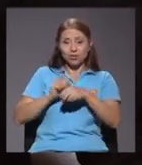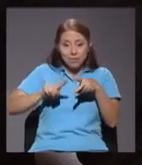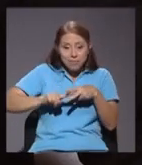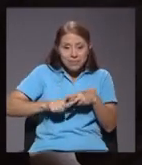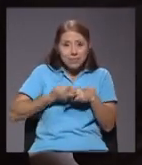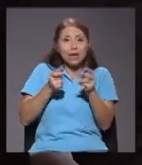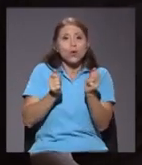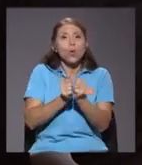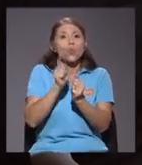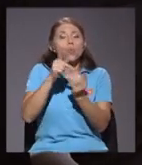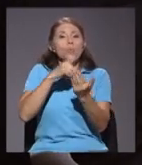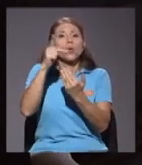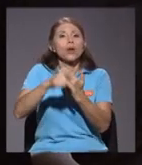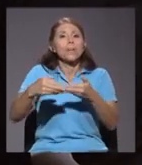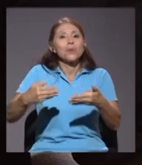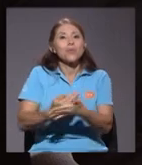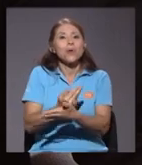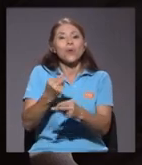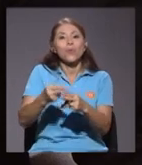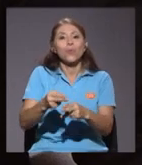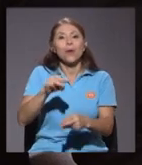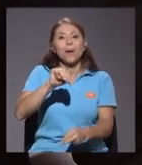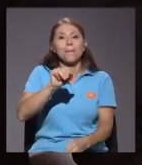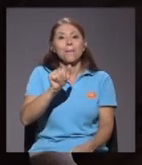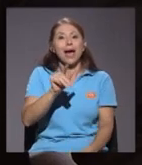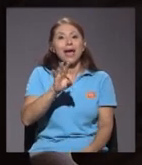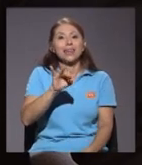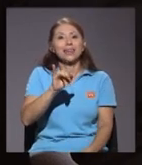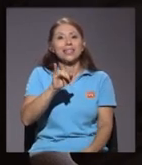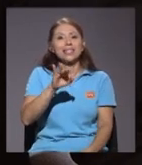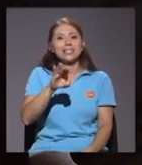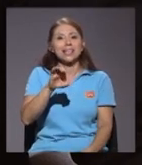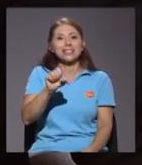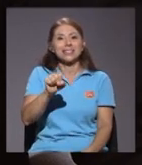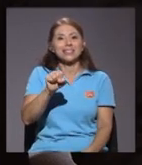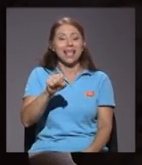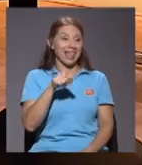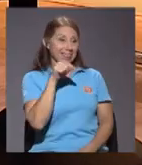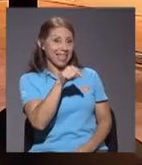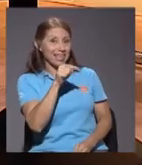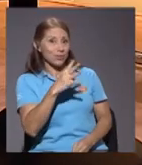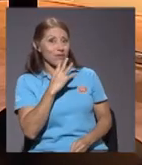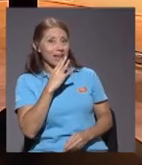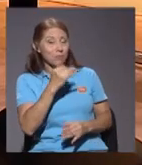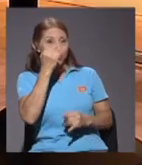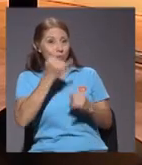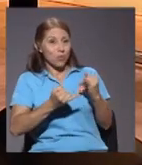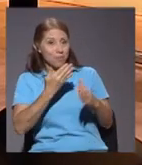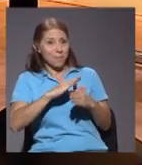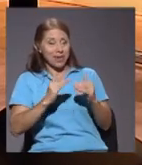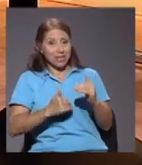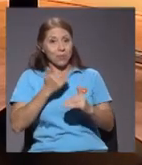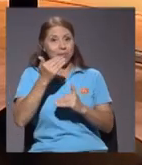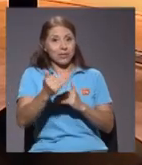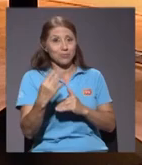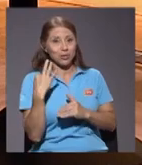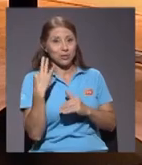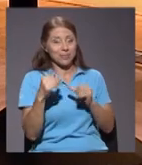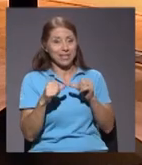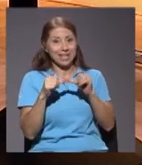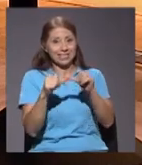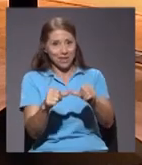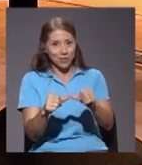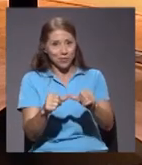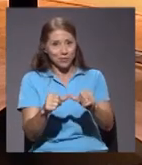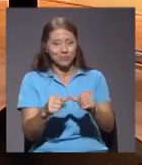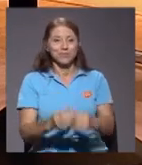matices de matices hablaremos en el último segmento una vez que el canal nos invite a hacerlo